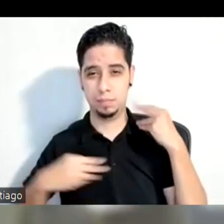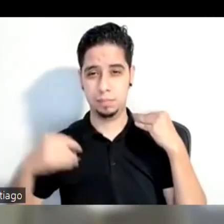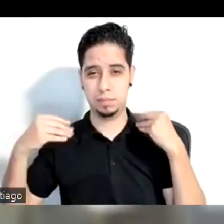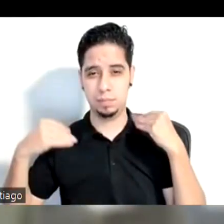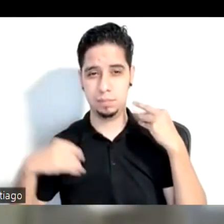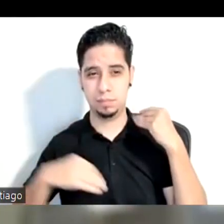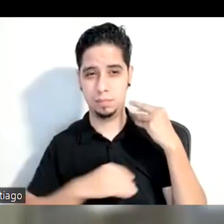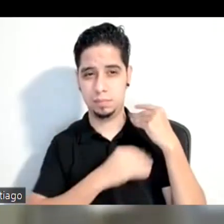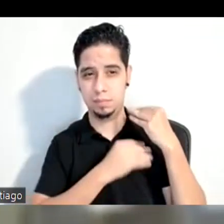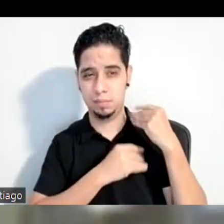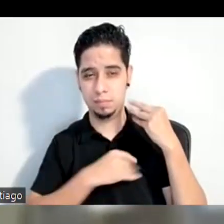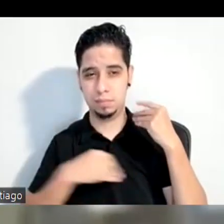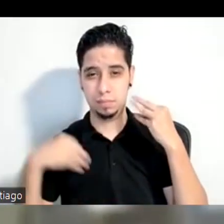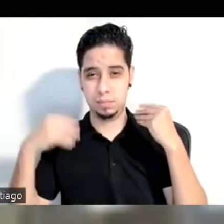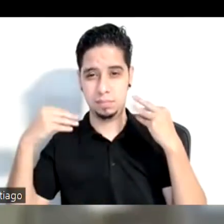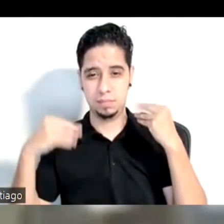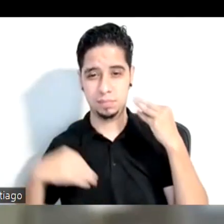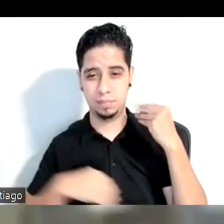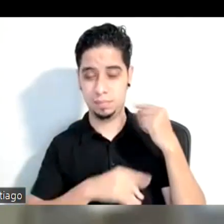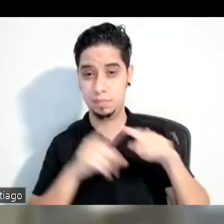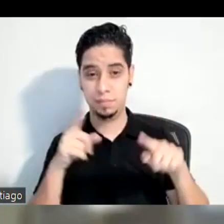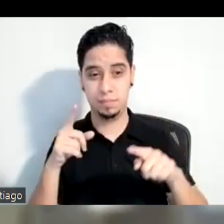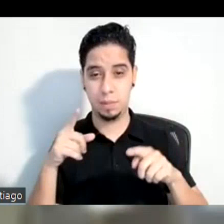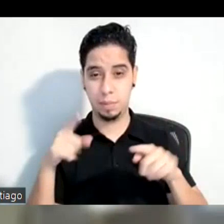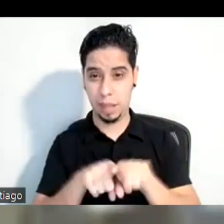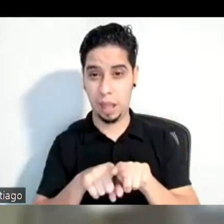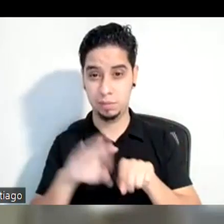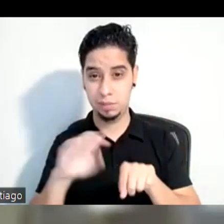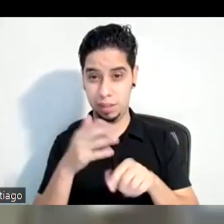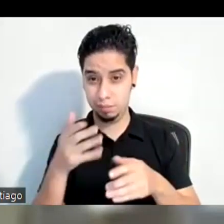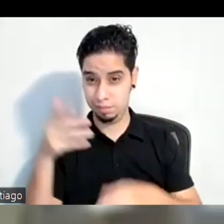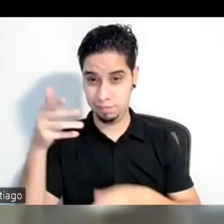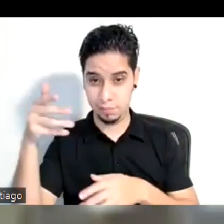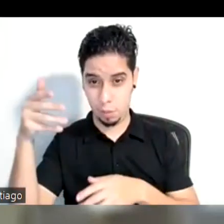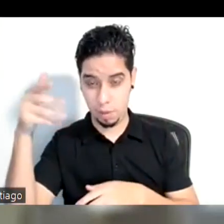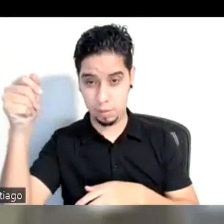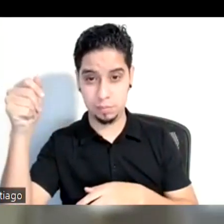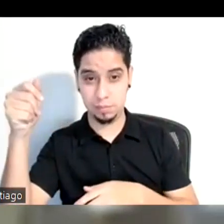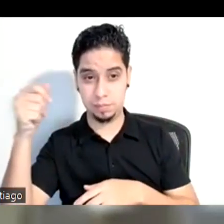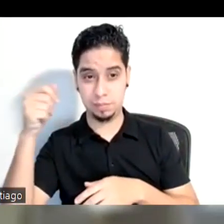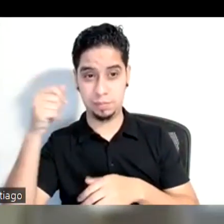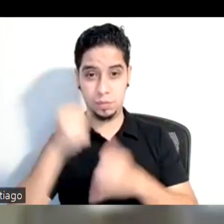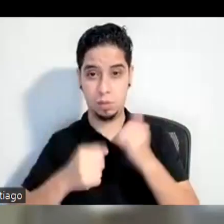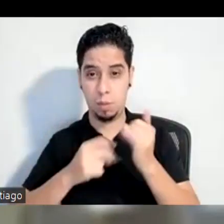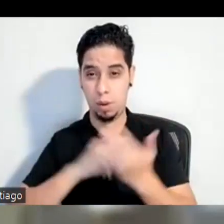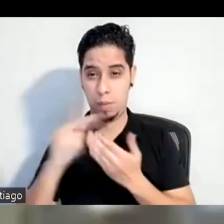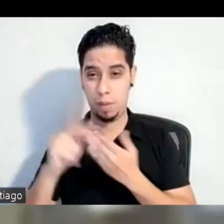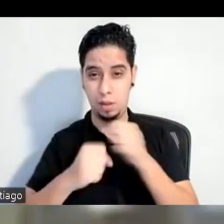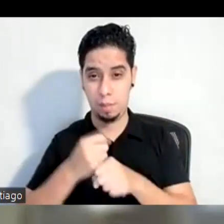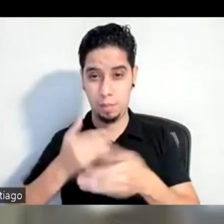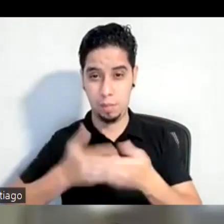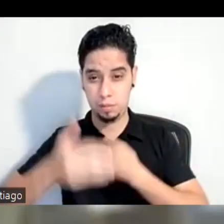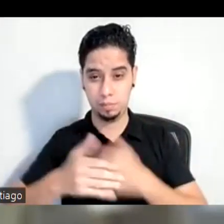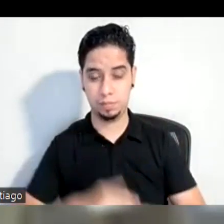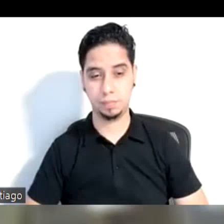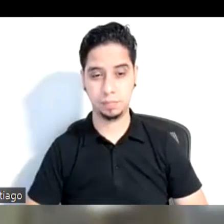mío. Mientras tanto, Chenan se lo lleva. ¿Verdad? Nos vemos en el último programa del año, el próximo.